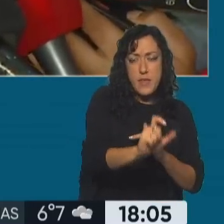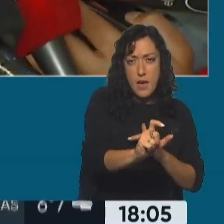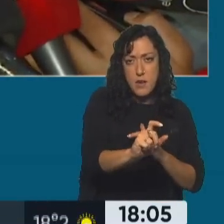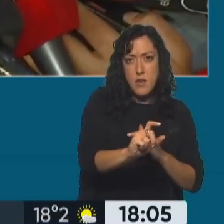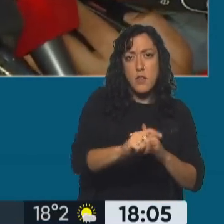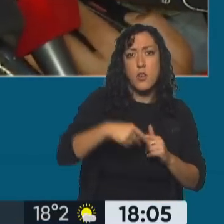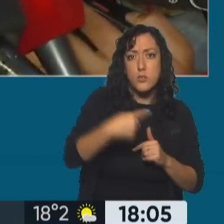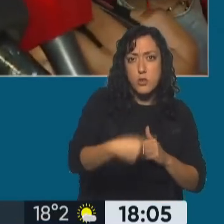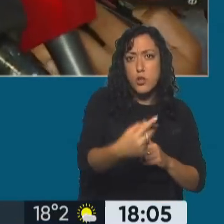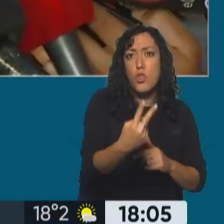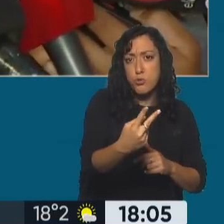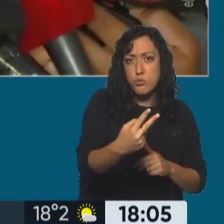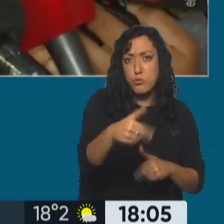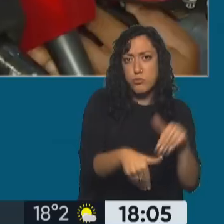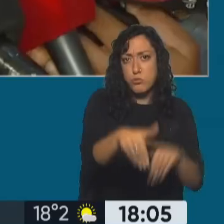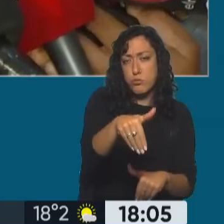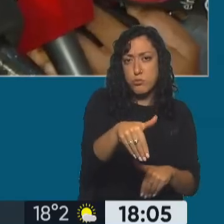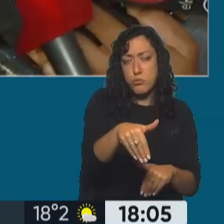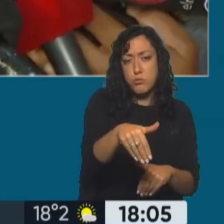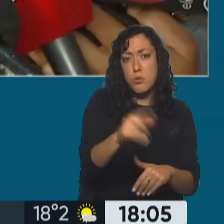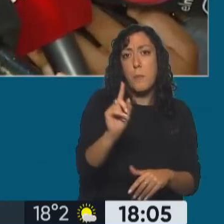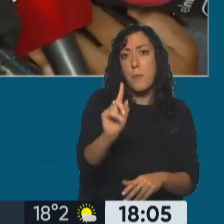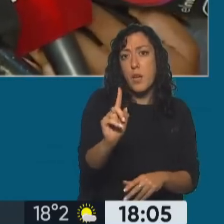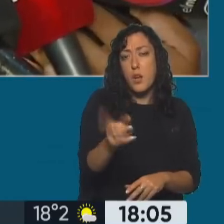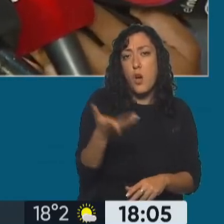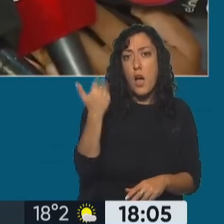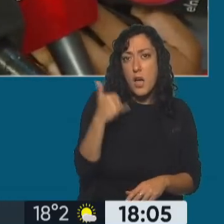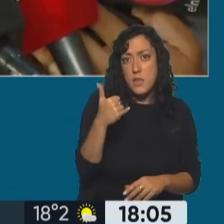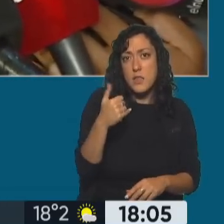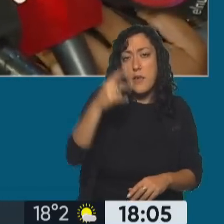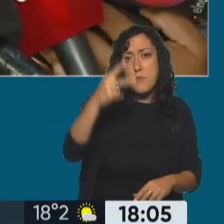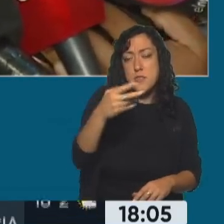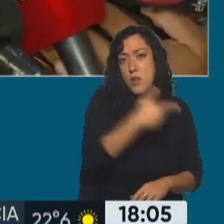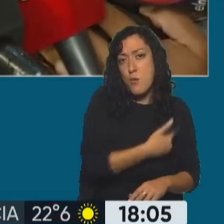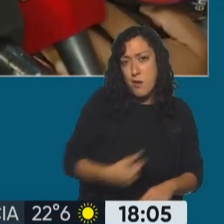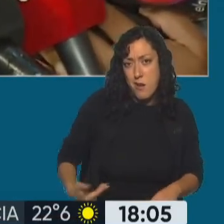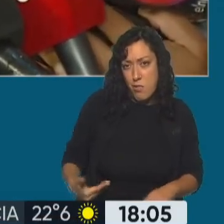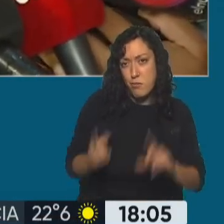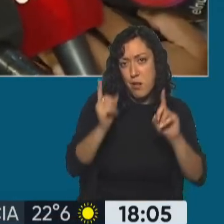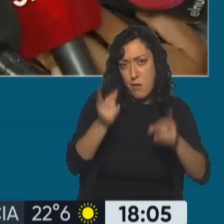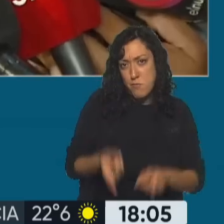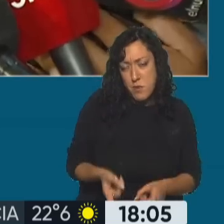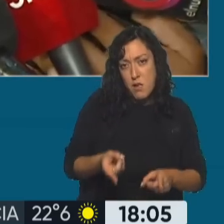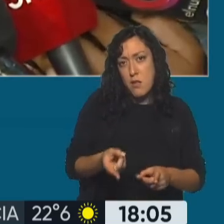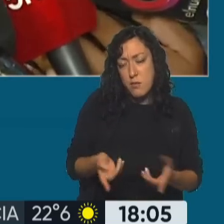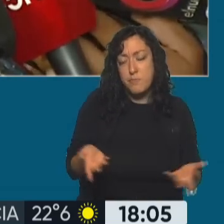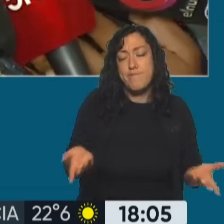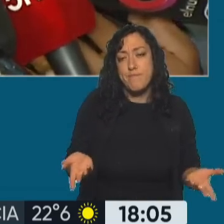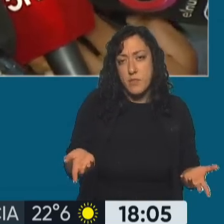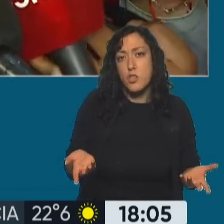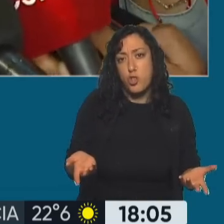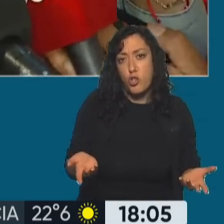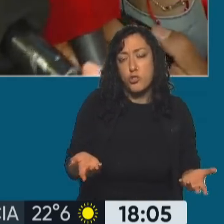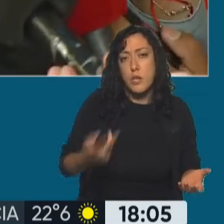mandatos consecutivos, pero venía de uno en el que había sido vicegobernador de José Luis Gioja. Entonces, como